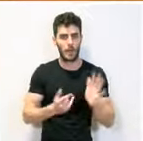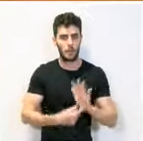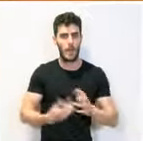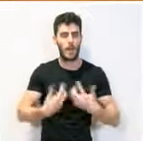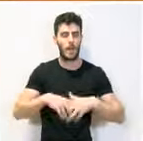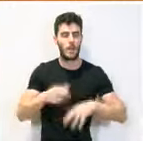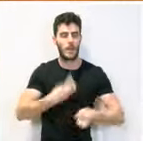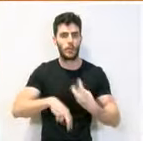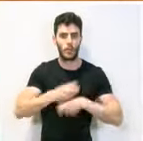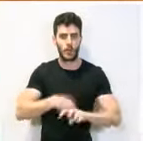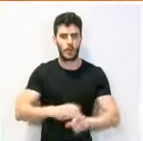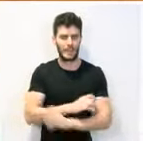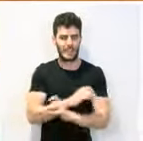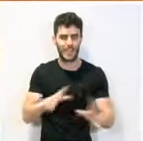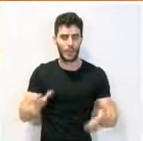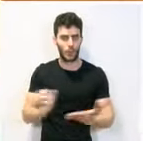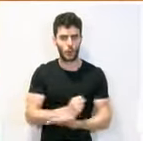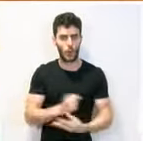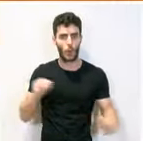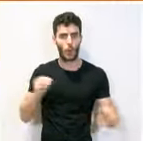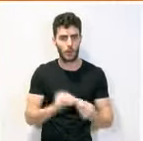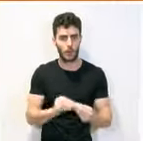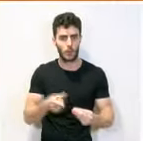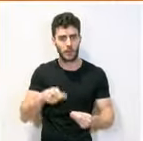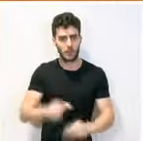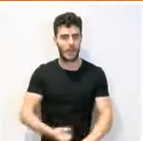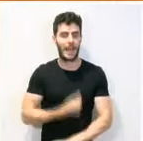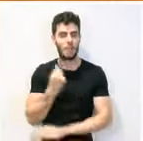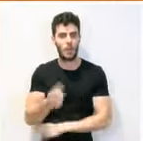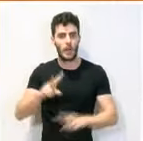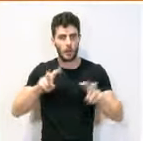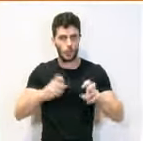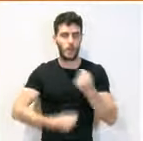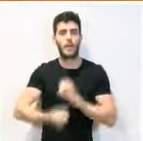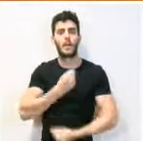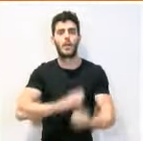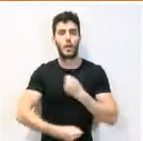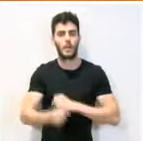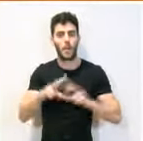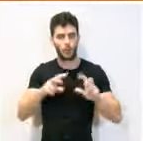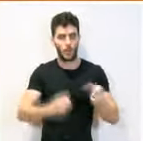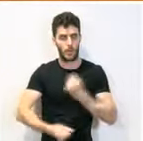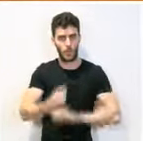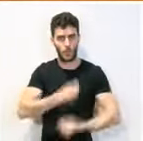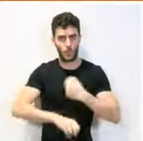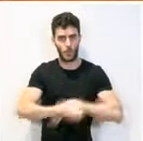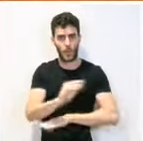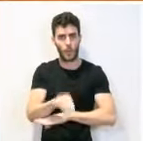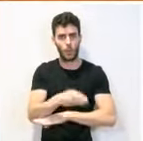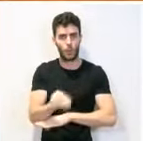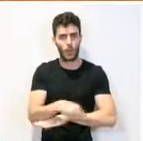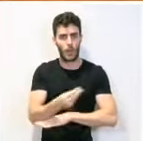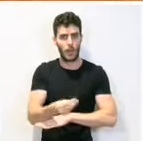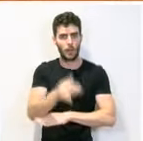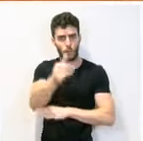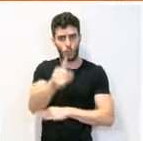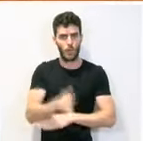reindustrialización que, desde luego, todos coincidimos. Impulsar nuevas economías. La nueva economía de cuidados debe ser un